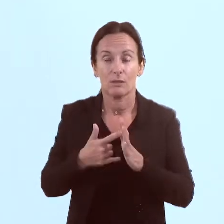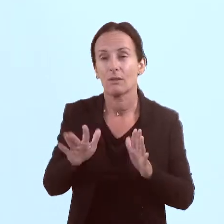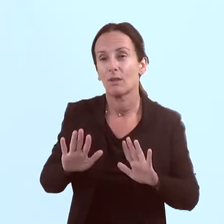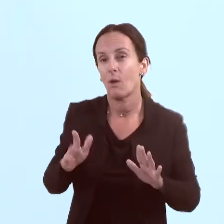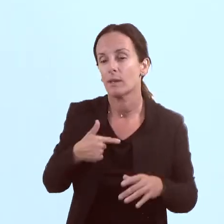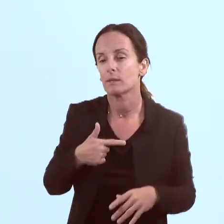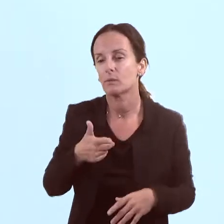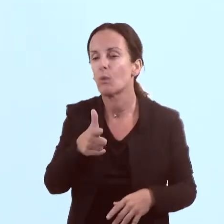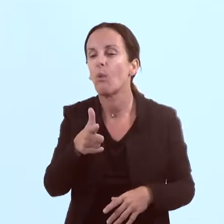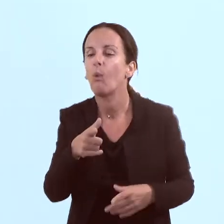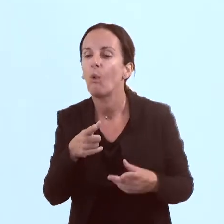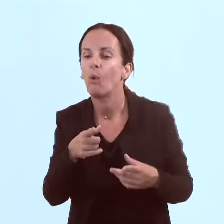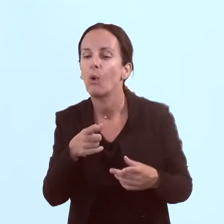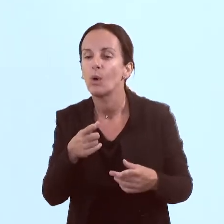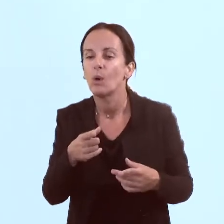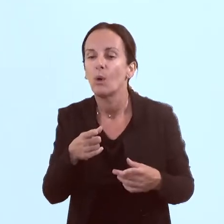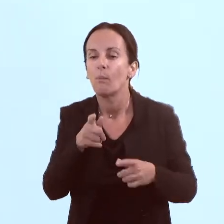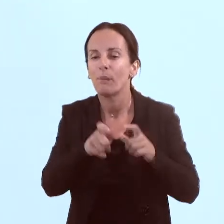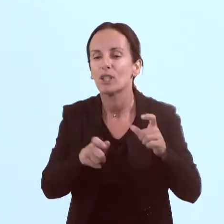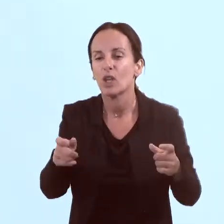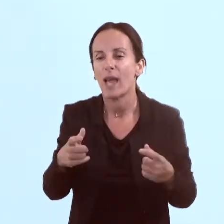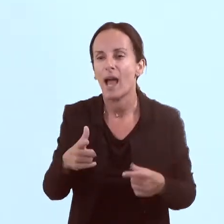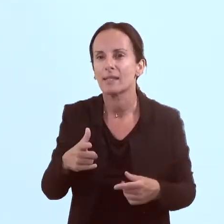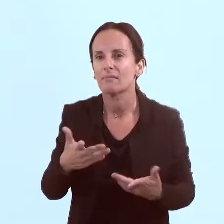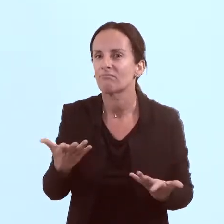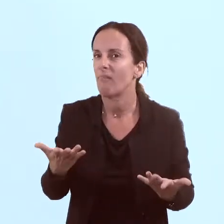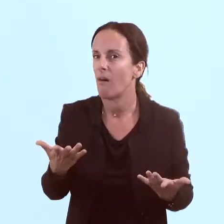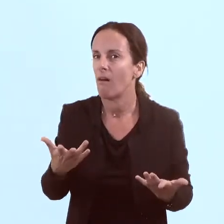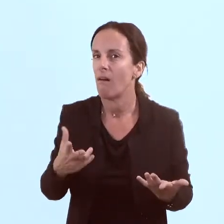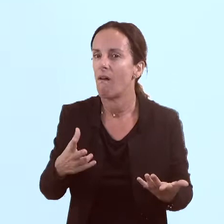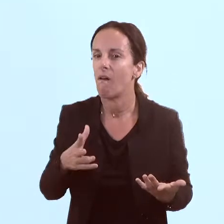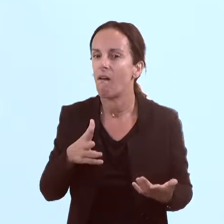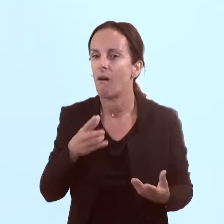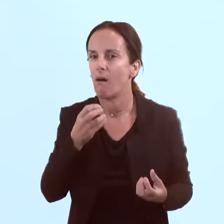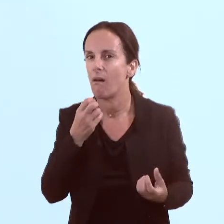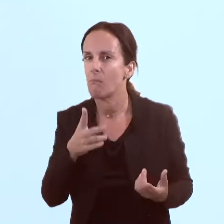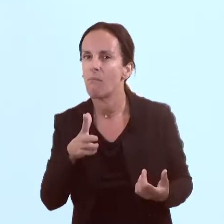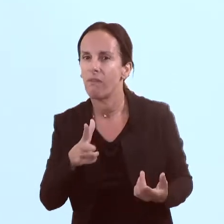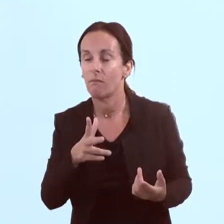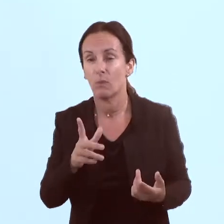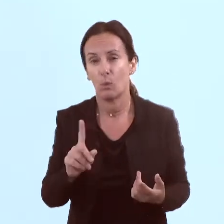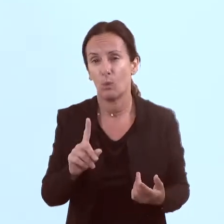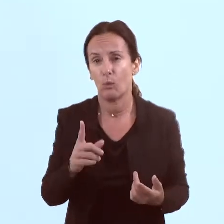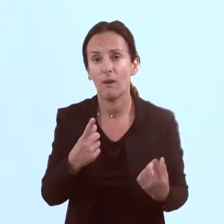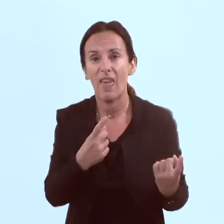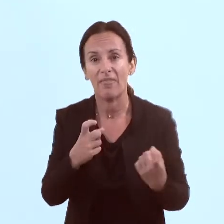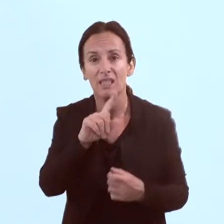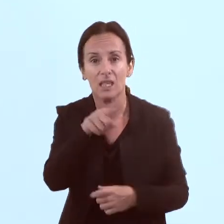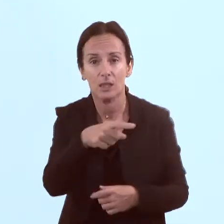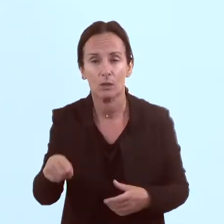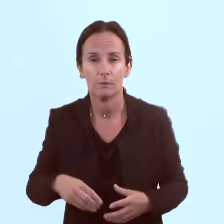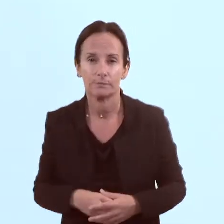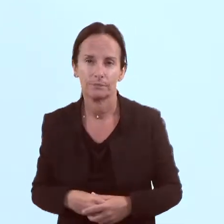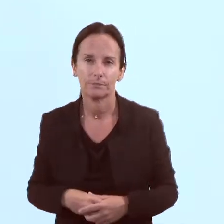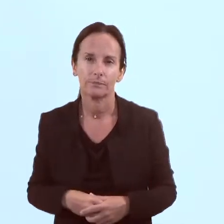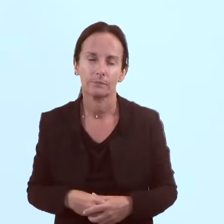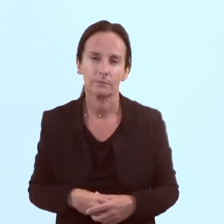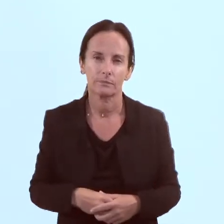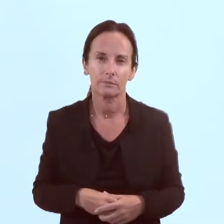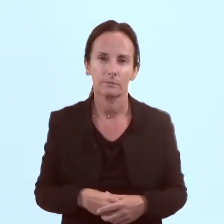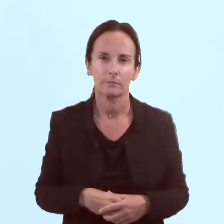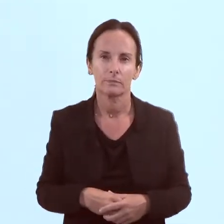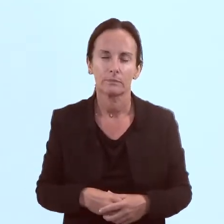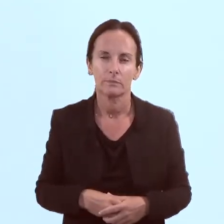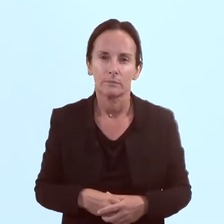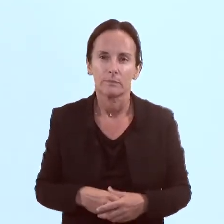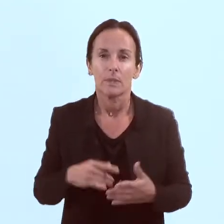se lo merezca, consiste en que la gente lo necesite. Y luego, por último, en relación a la pregunta sobre la duración, estos proyectos,